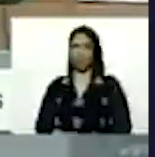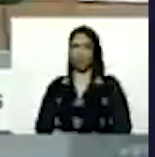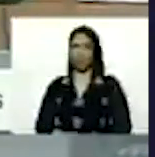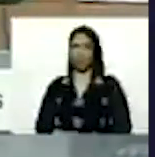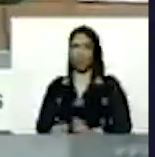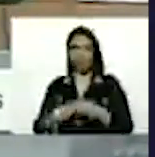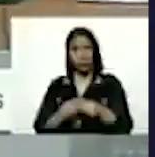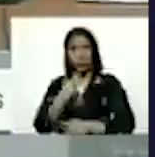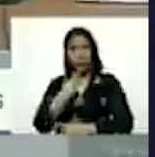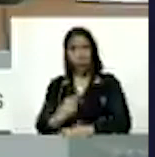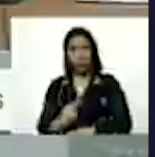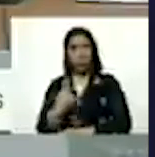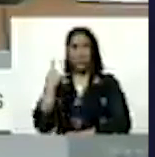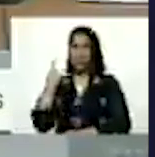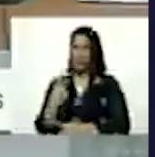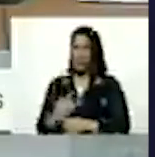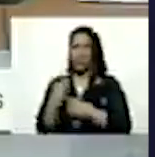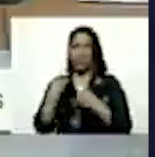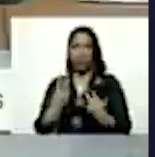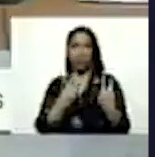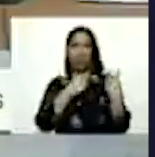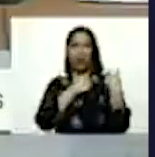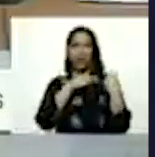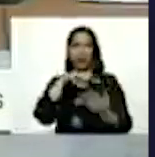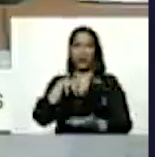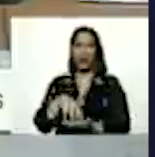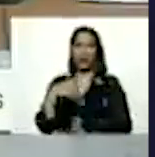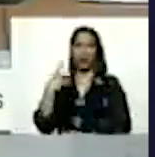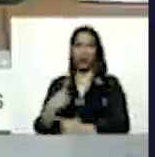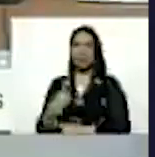Pero lo diga que como jefe de Estado decirlo.